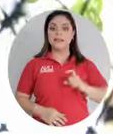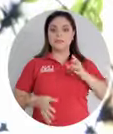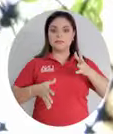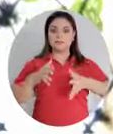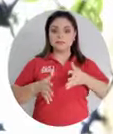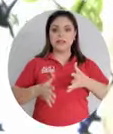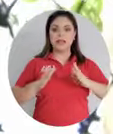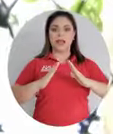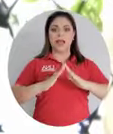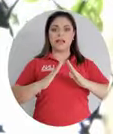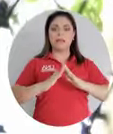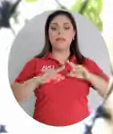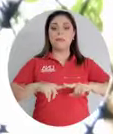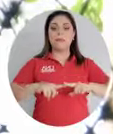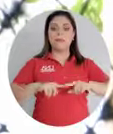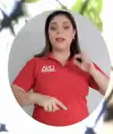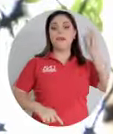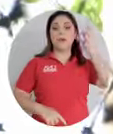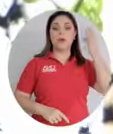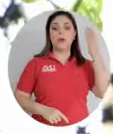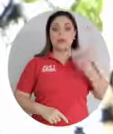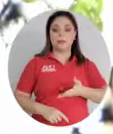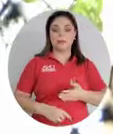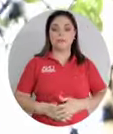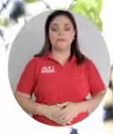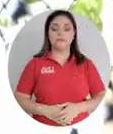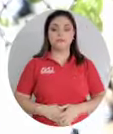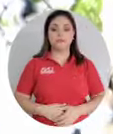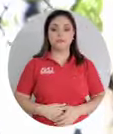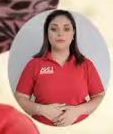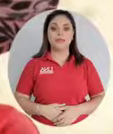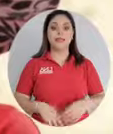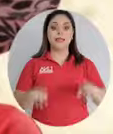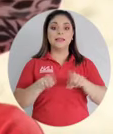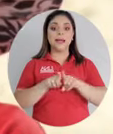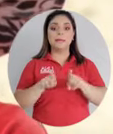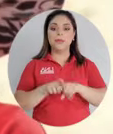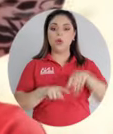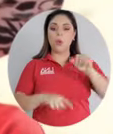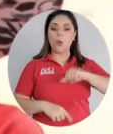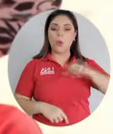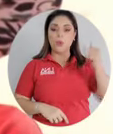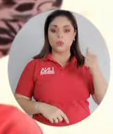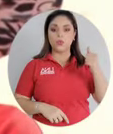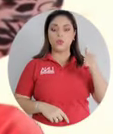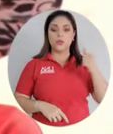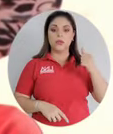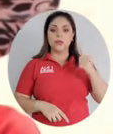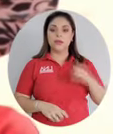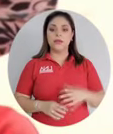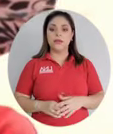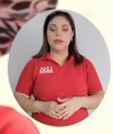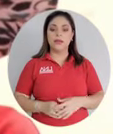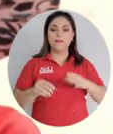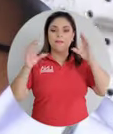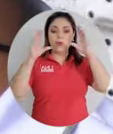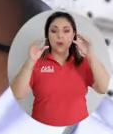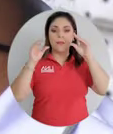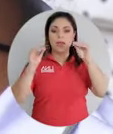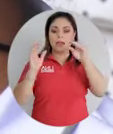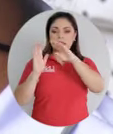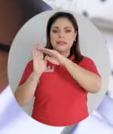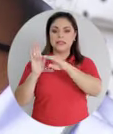de ese hogar, dependen de esas mujeres. El otro dato que es también, todavía sigue siendo muy dramático, es